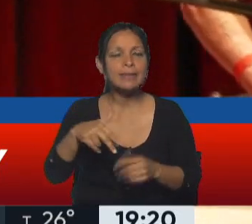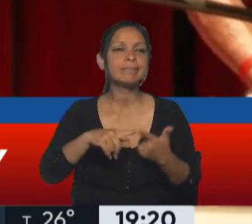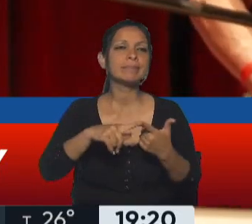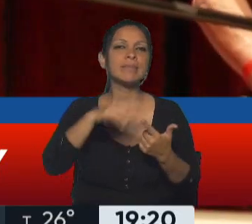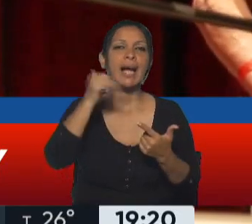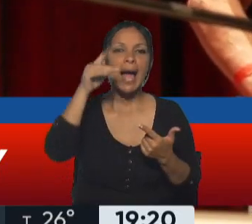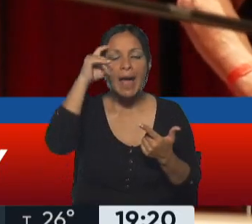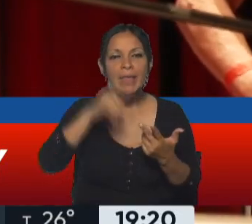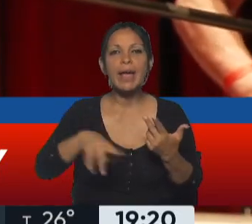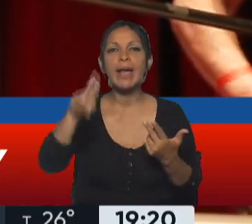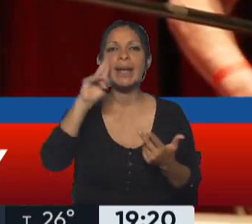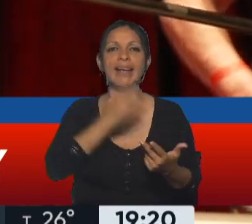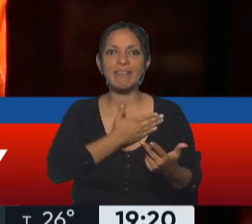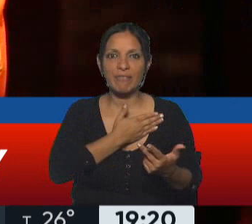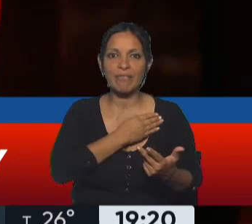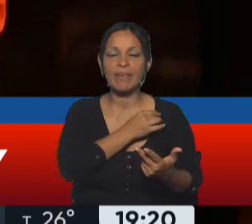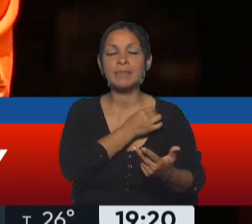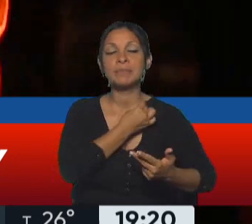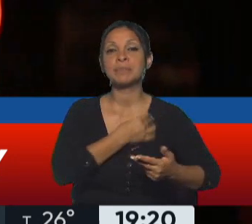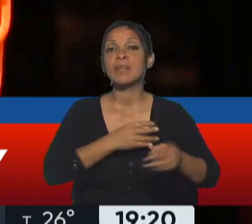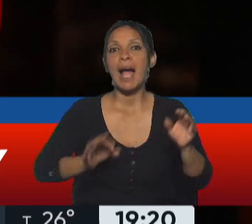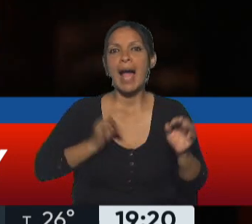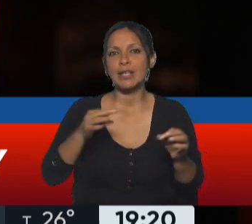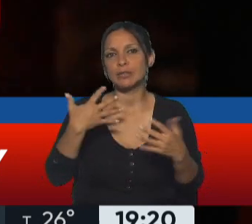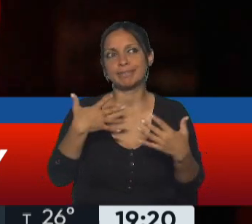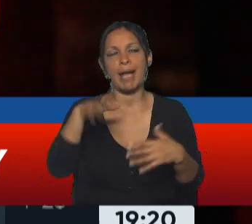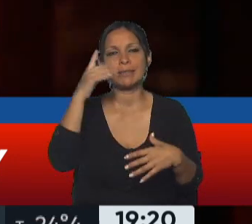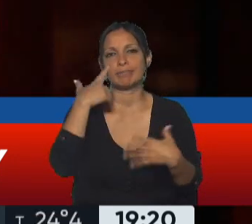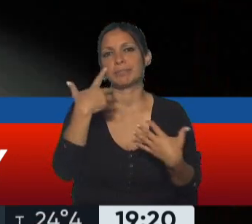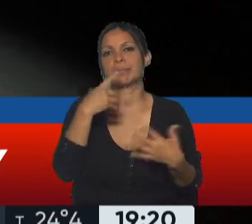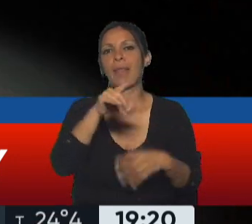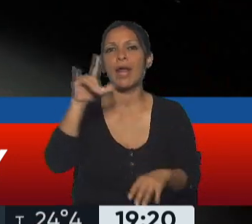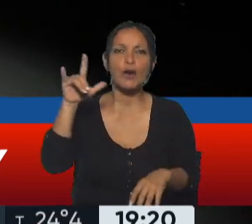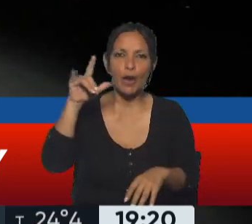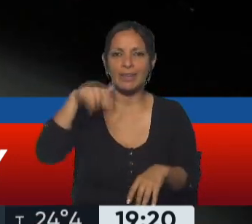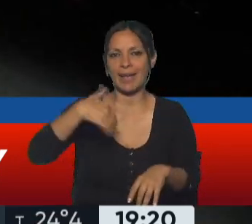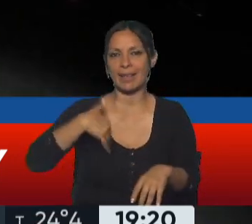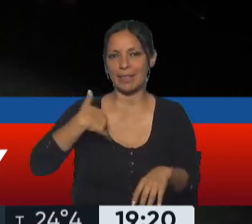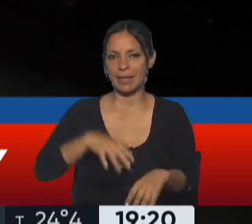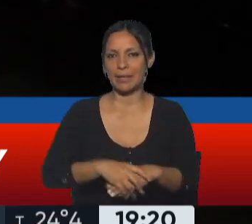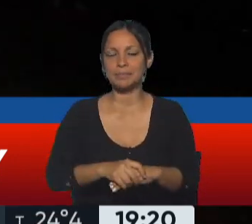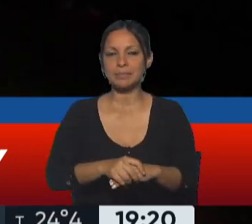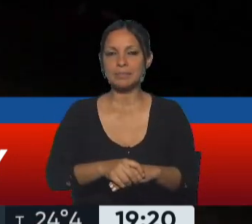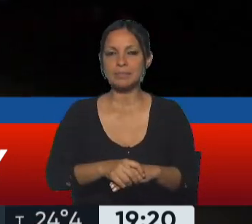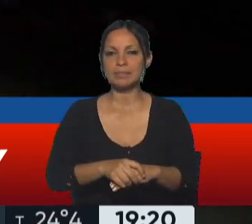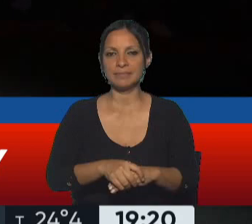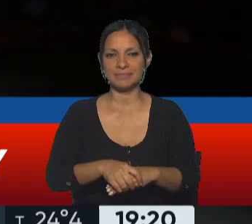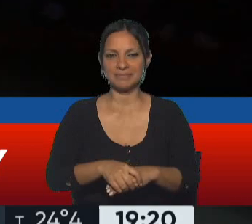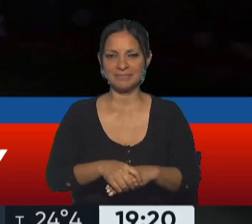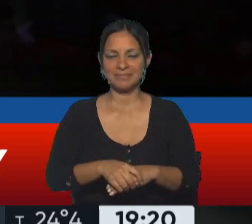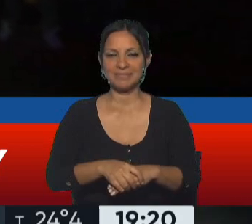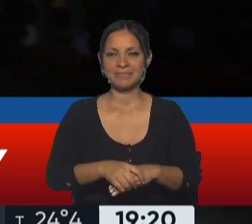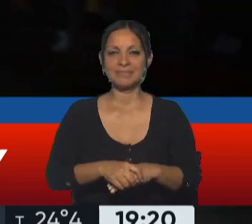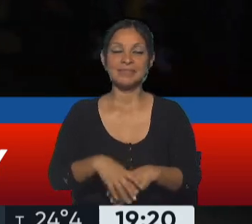Bueno, unos años dorados de nuestro rock. Y este gran hombre,